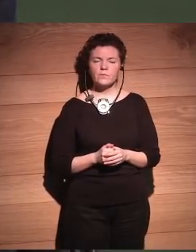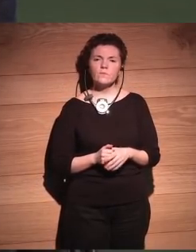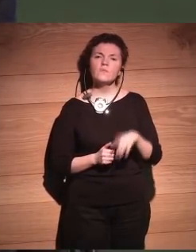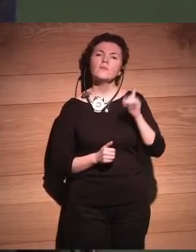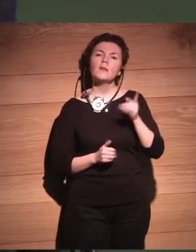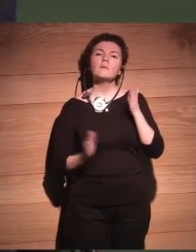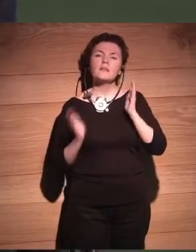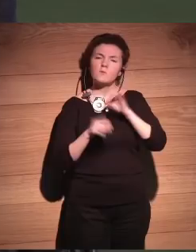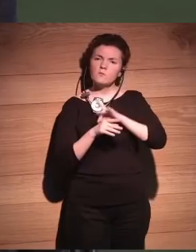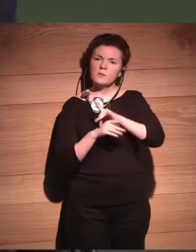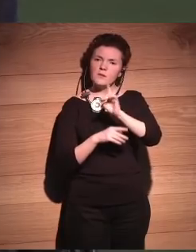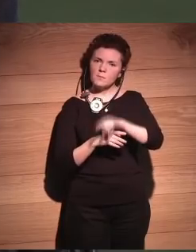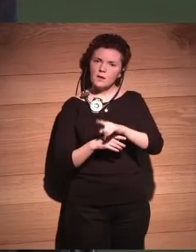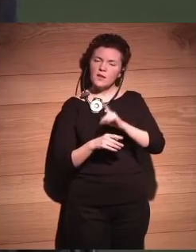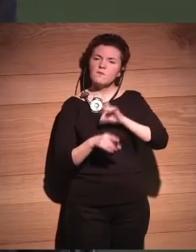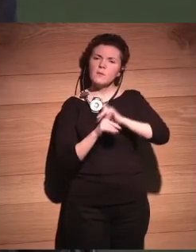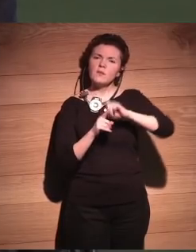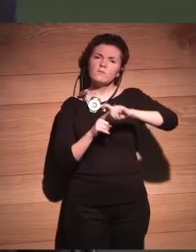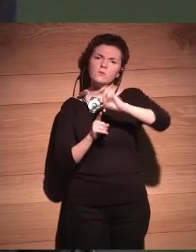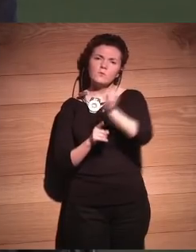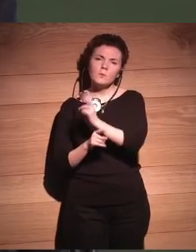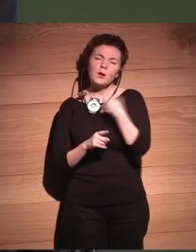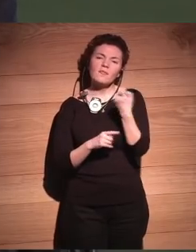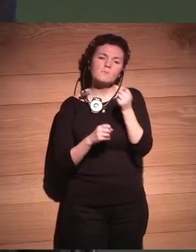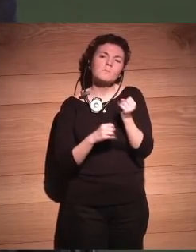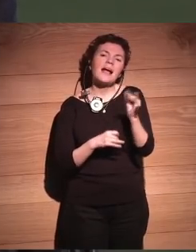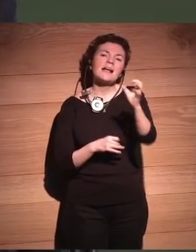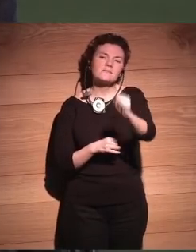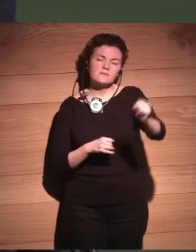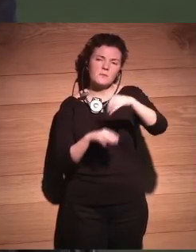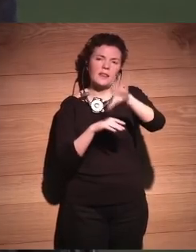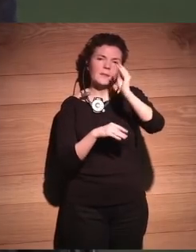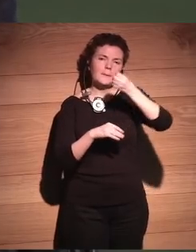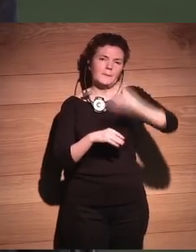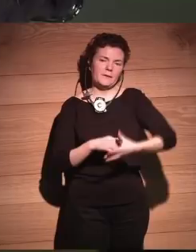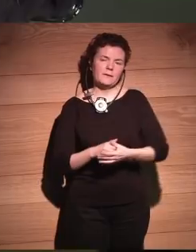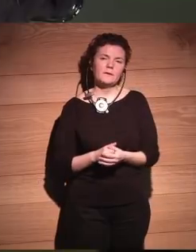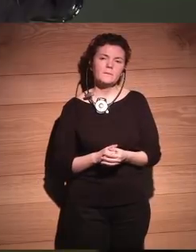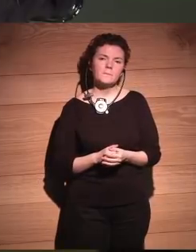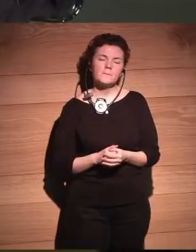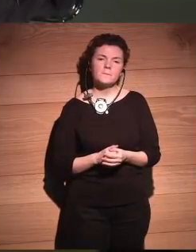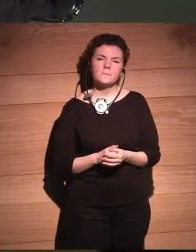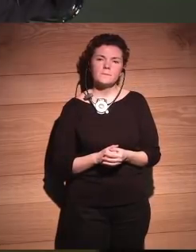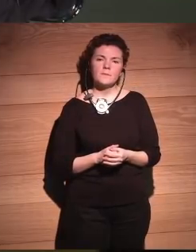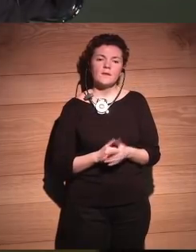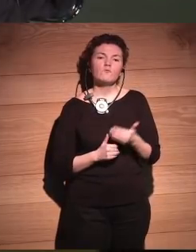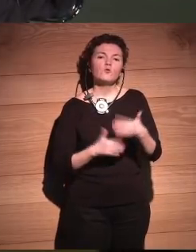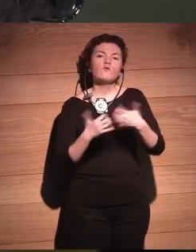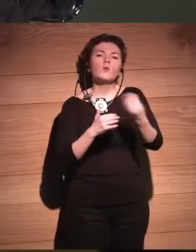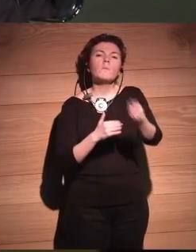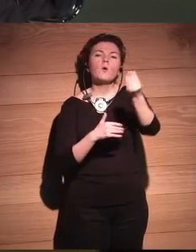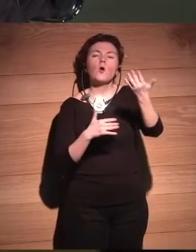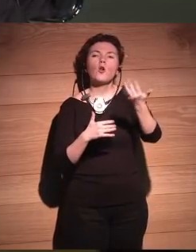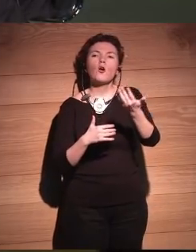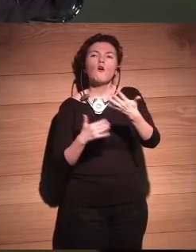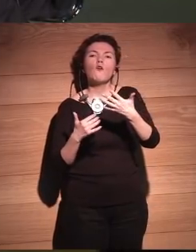También en el tratamiento de enfermedades de distintos tipos. Pero necesitamos más años para entender qué es lo que mejor va a funcionar y